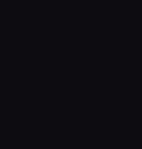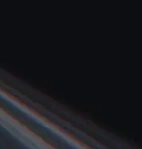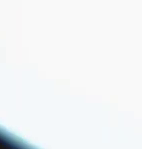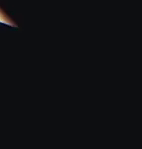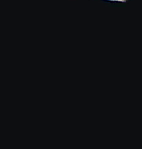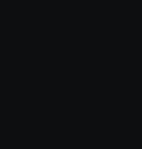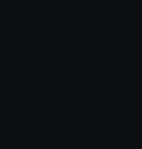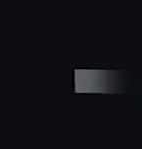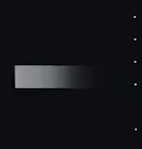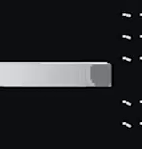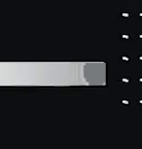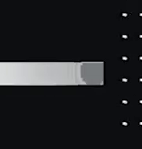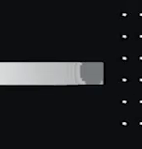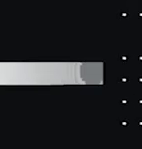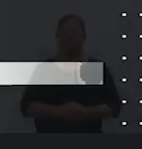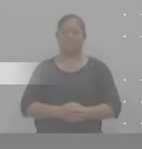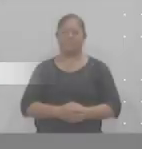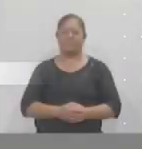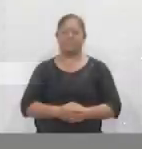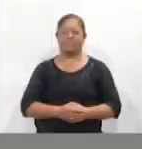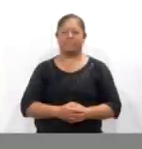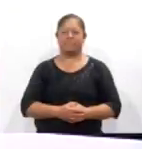Coracyt Noticias informa.